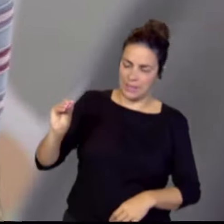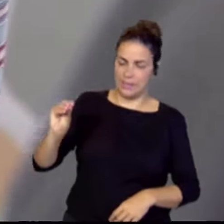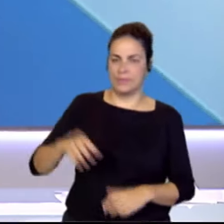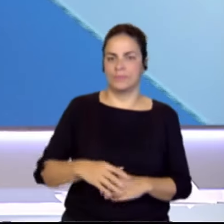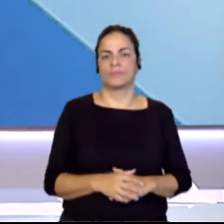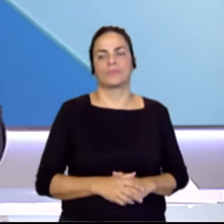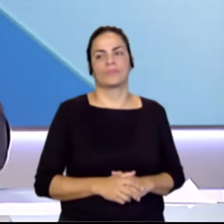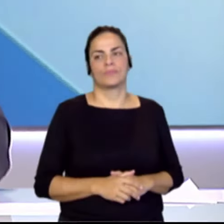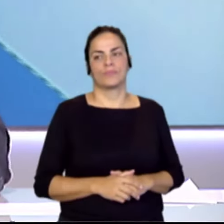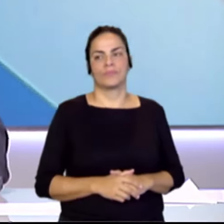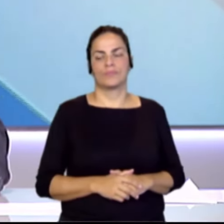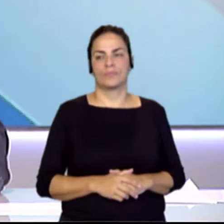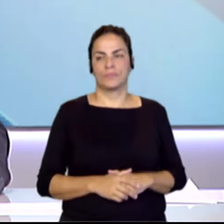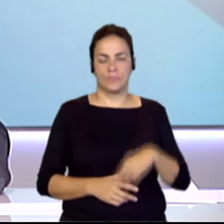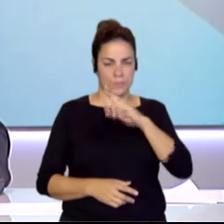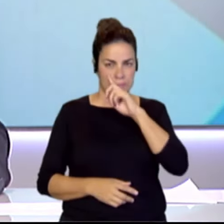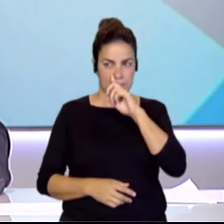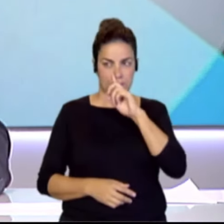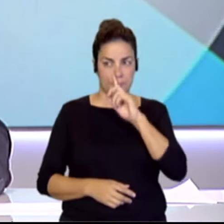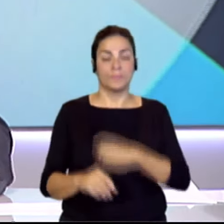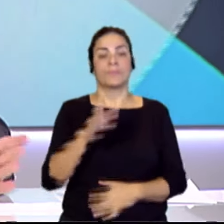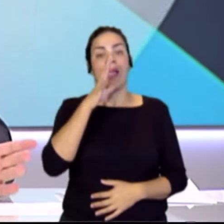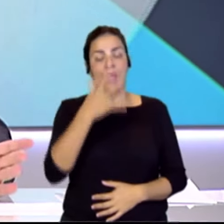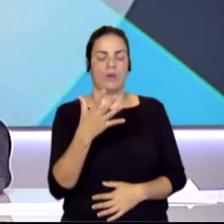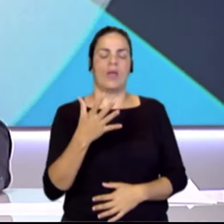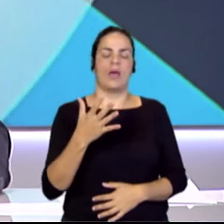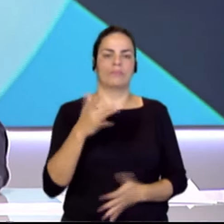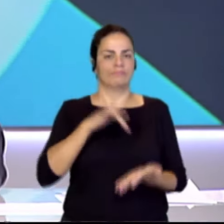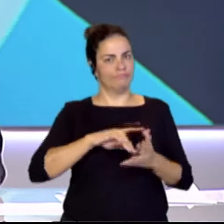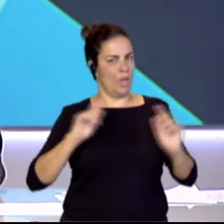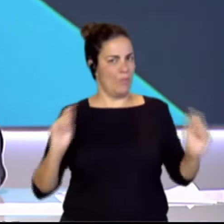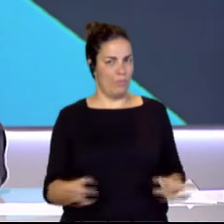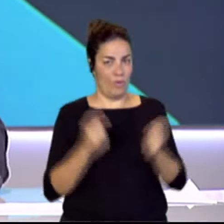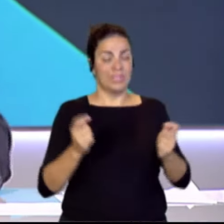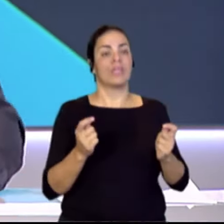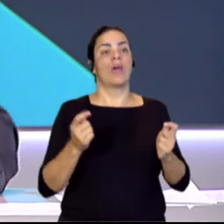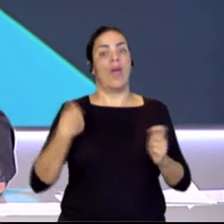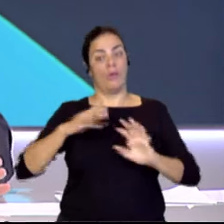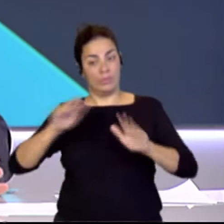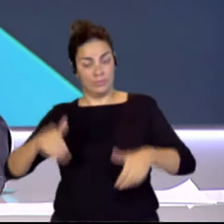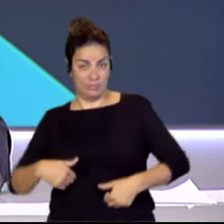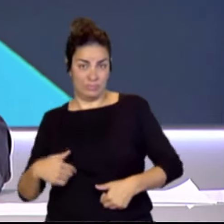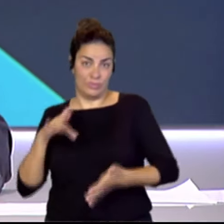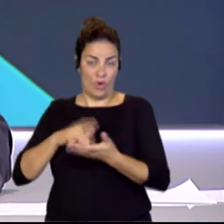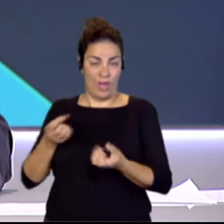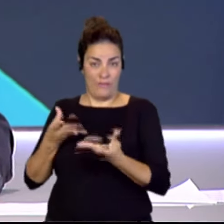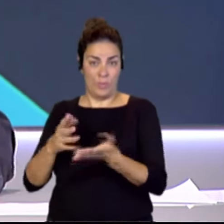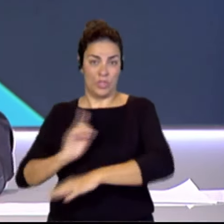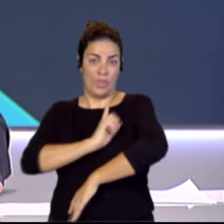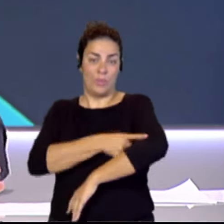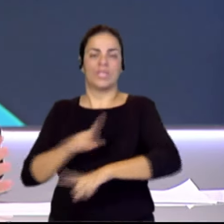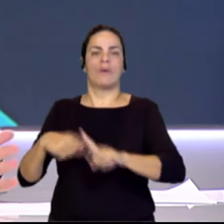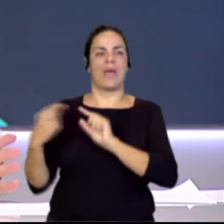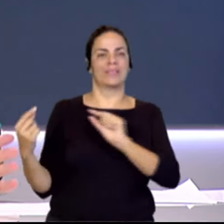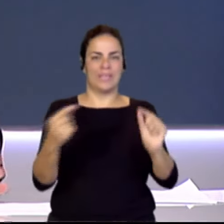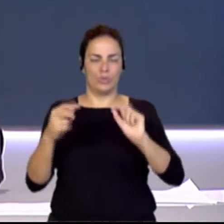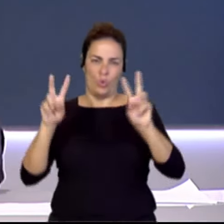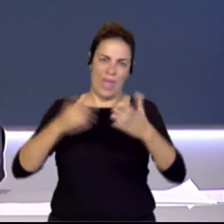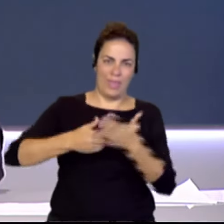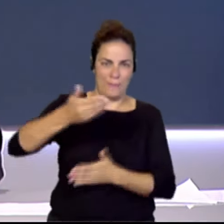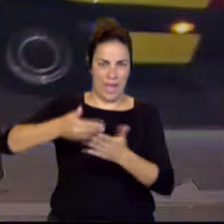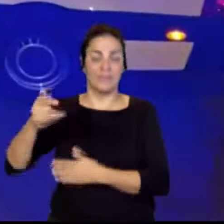por Y en este punto nos vamos unos minutos a publicidad la vuelta tras la información deportiva estaremos con nuestra Julia de prensa en la que vamos